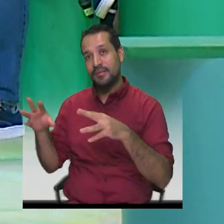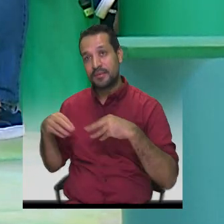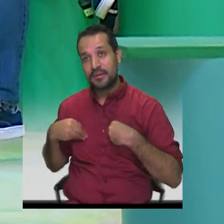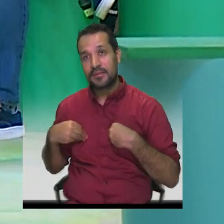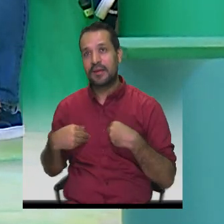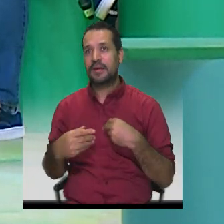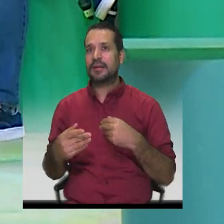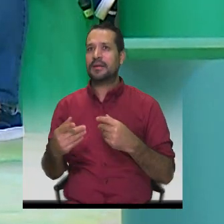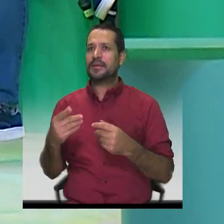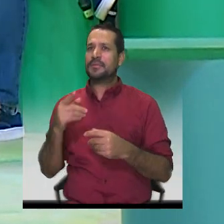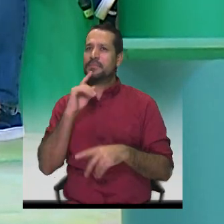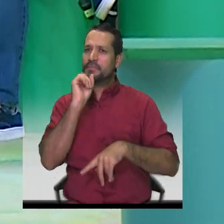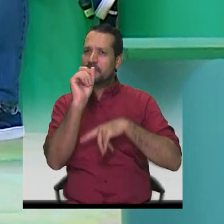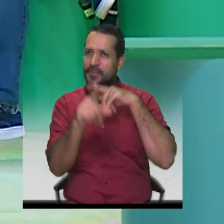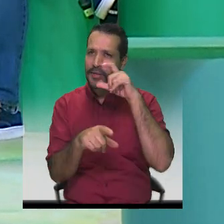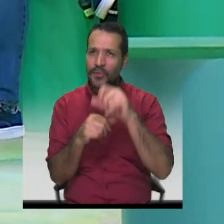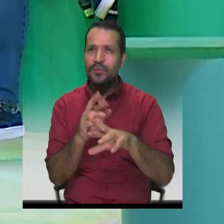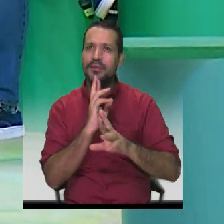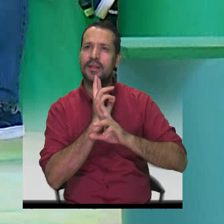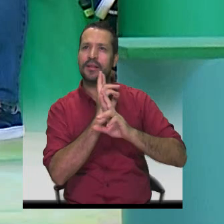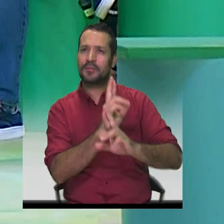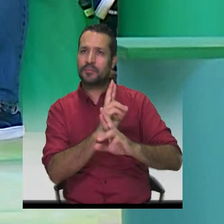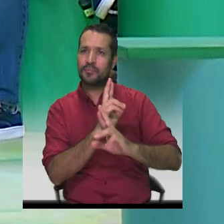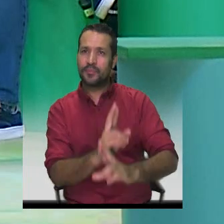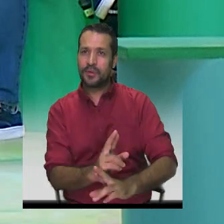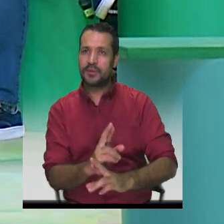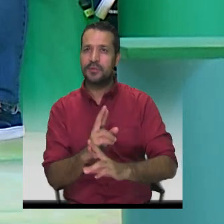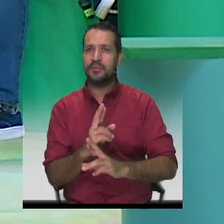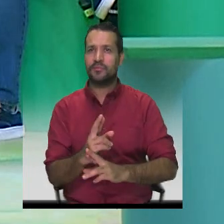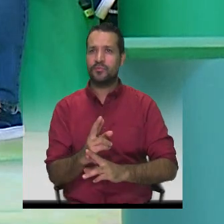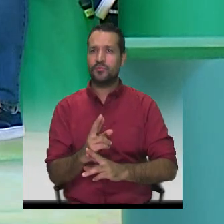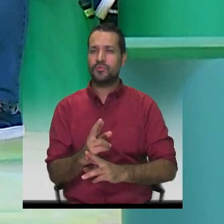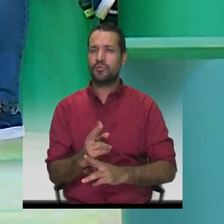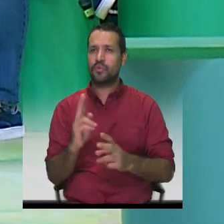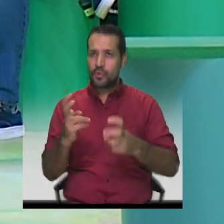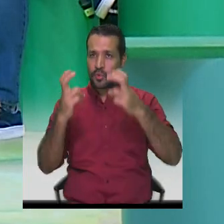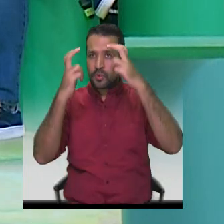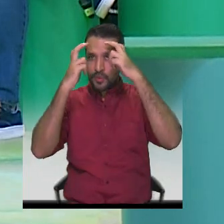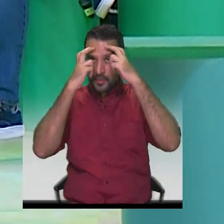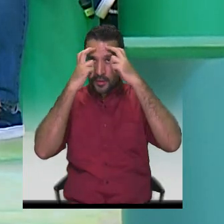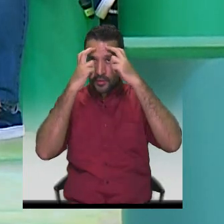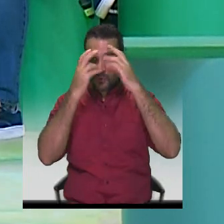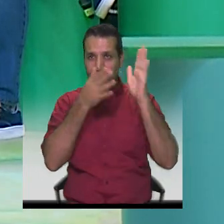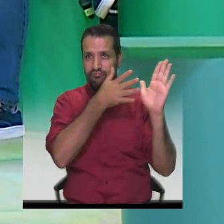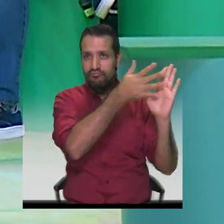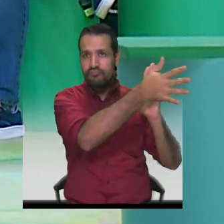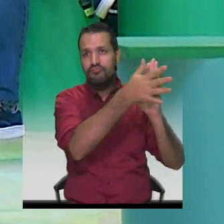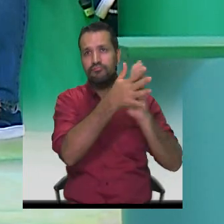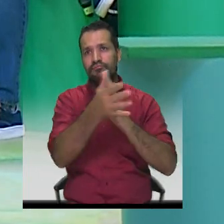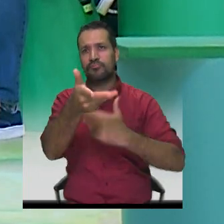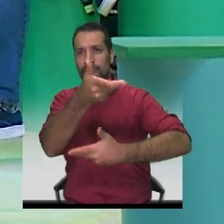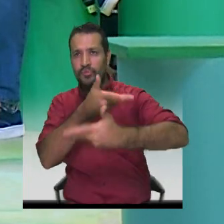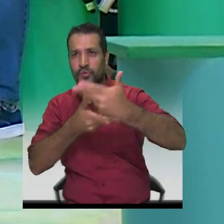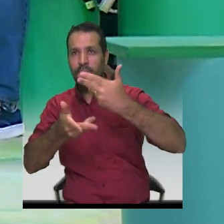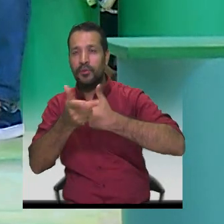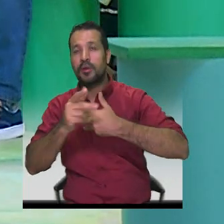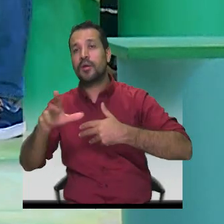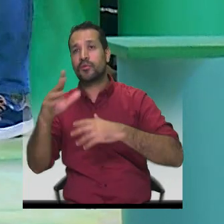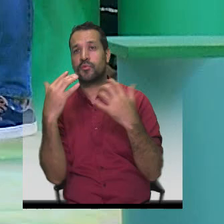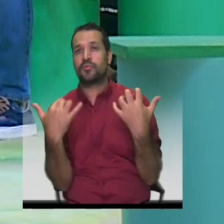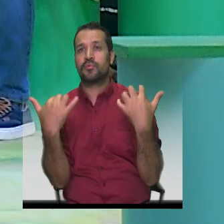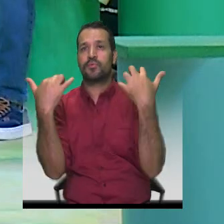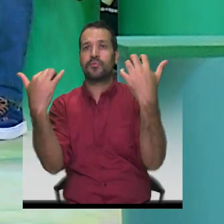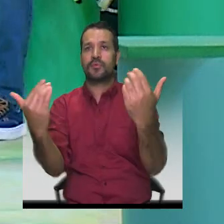estas preguntas, por abrir sus conocimientos y compartirlos. Entonces, y a toda la audiencia, obviamente,